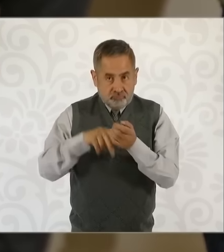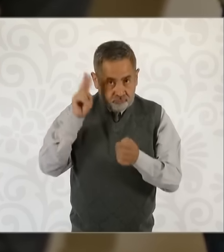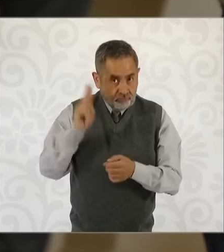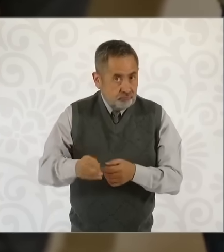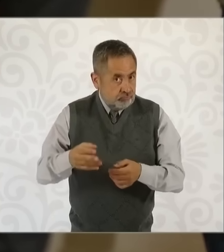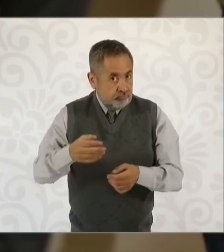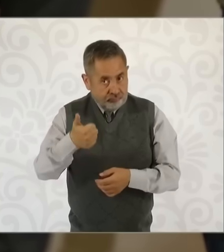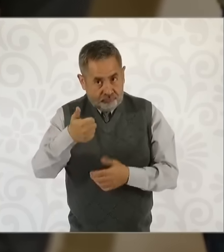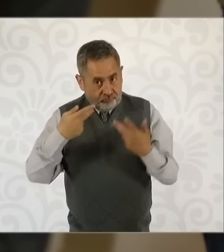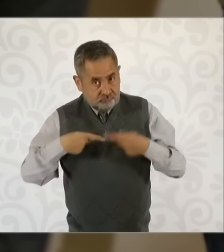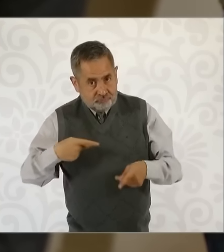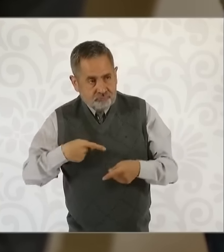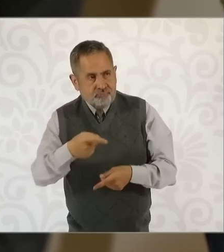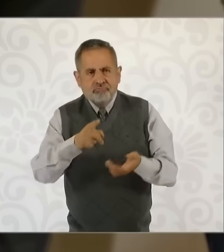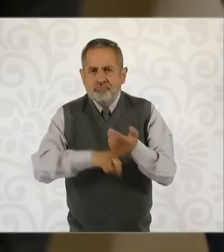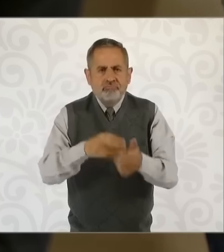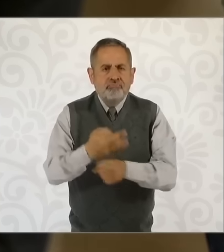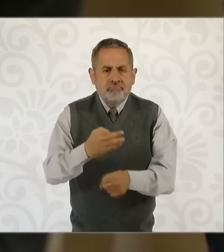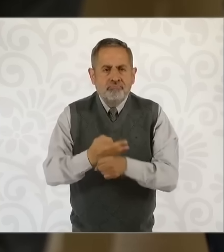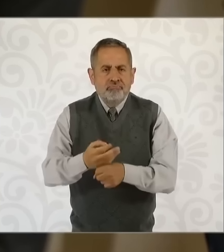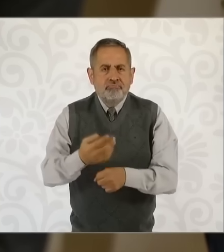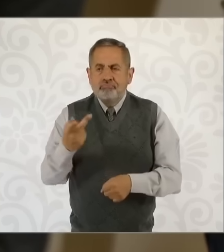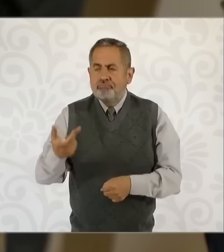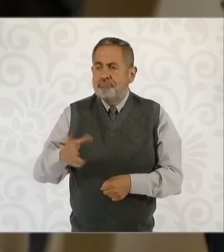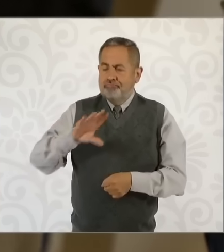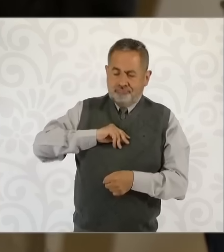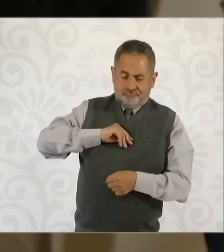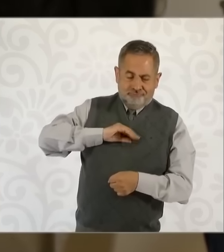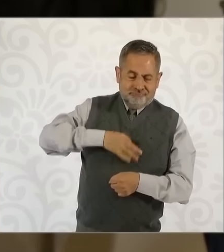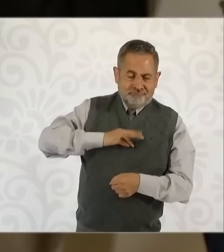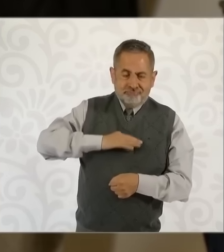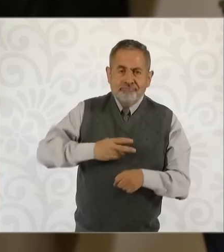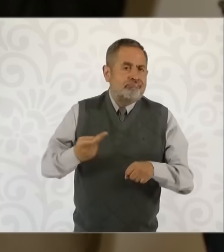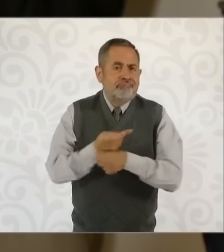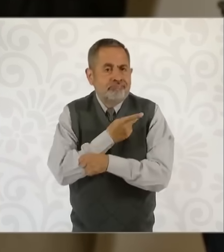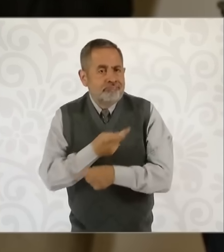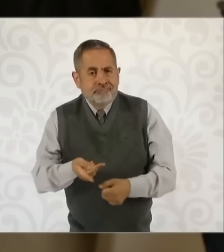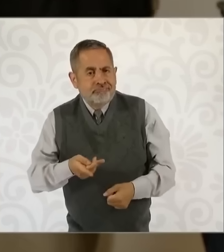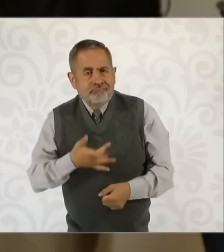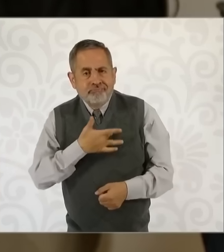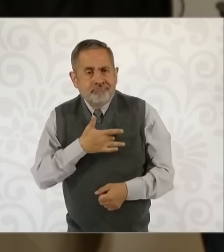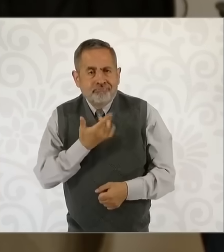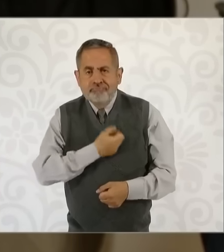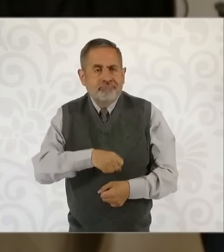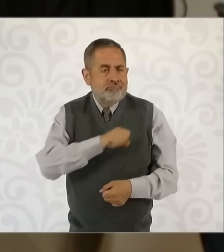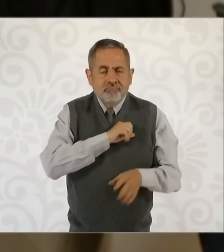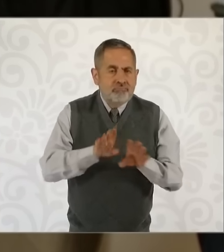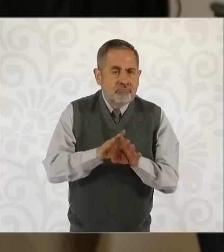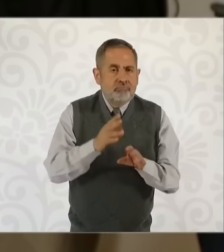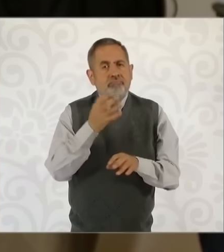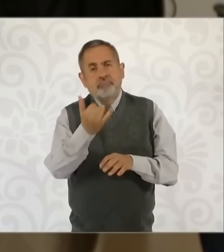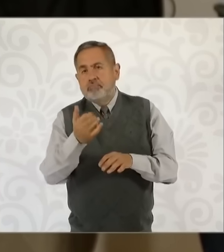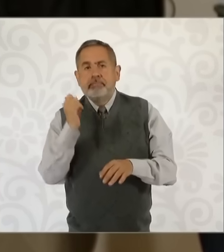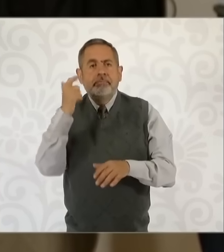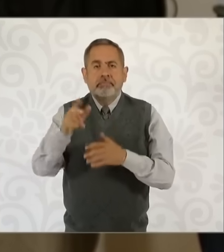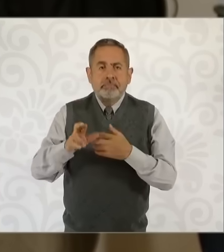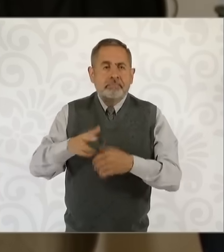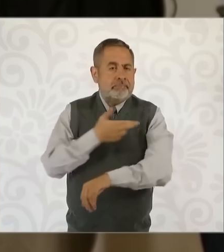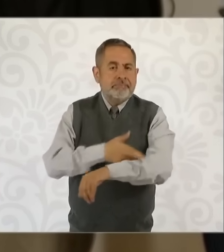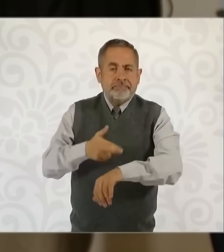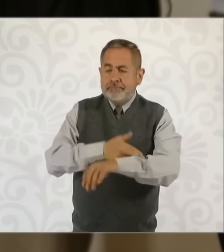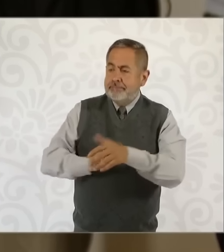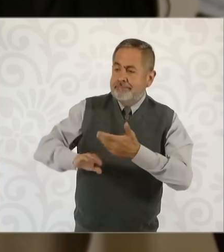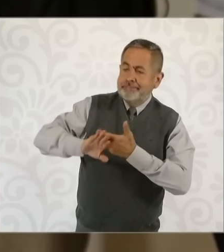cómo está el estado de salud de estas personas y si hay una estrategia para prevenir este tipo de afectaciones